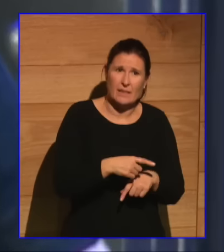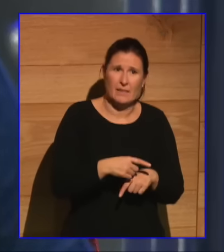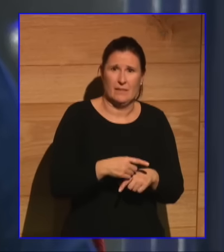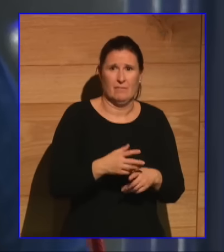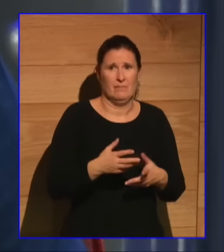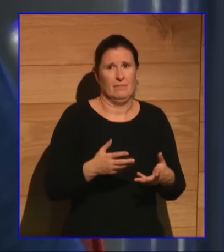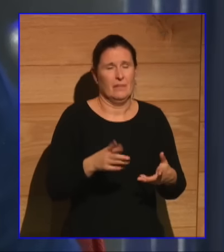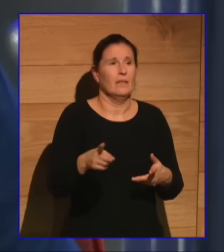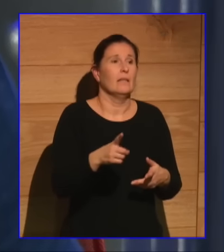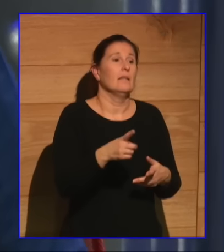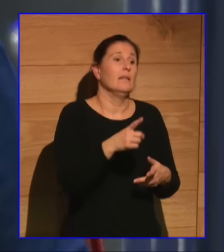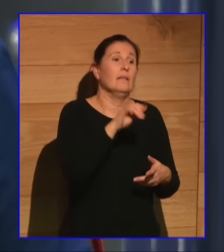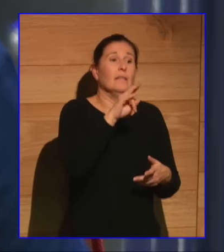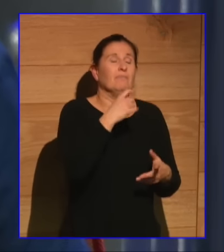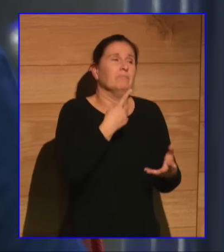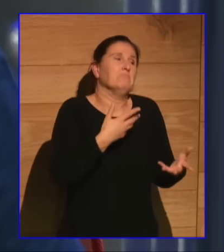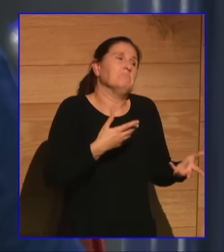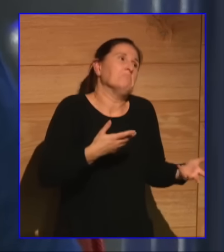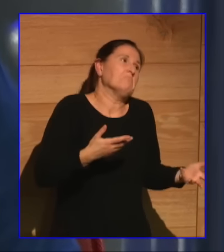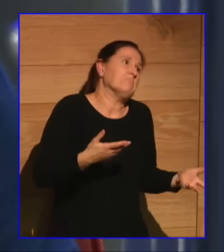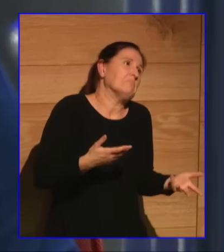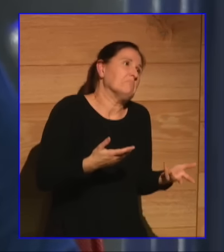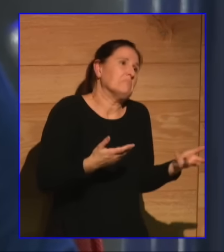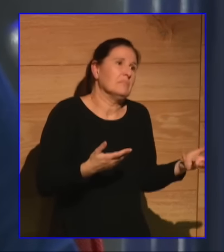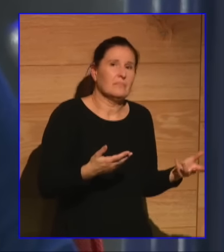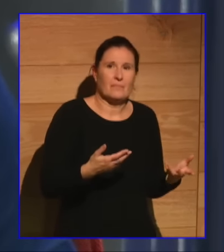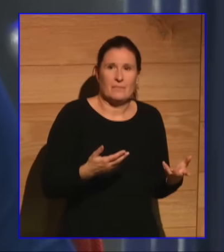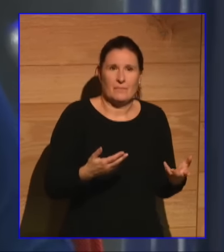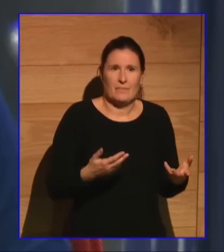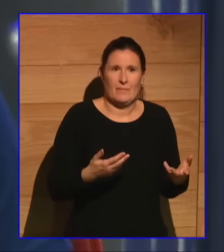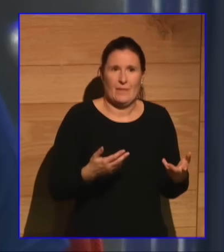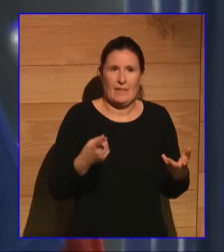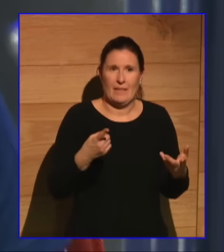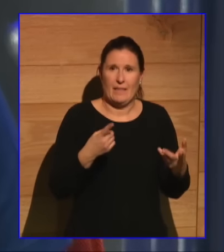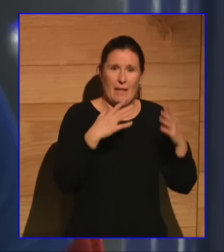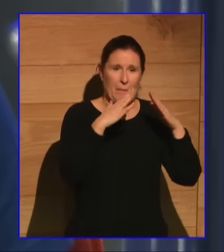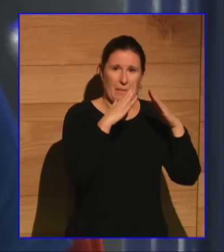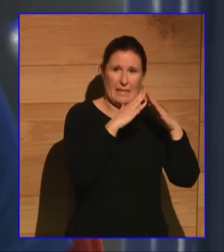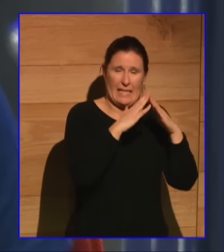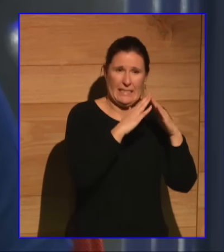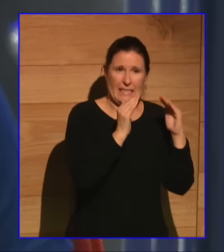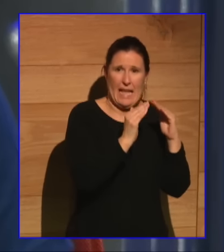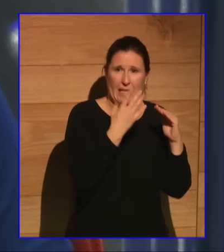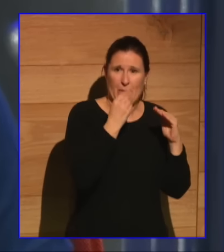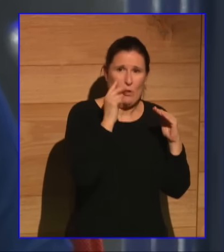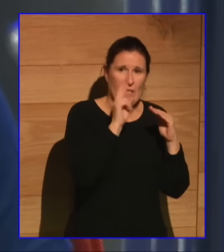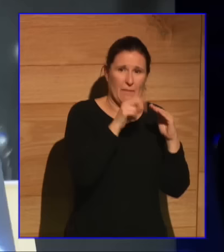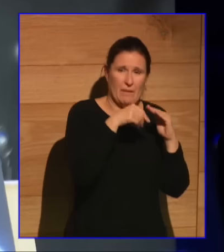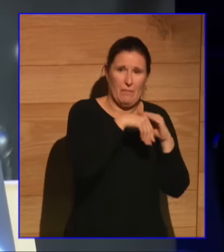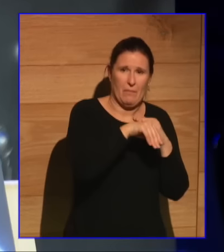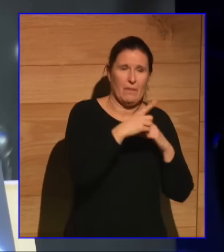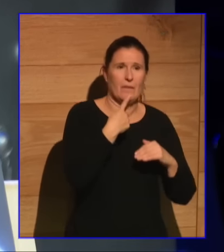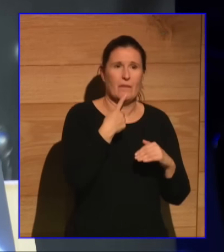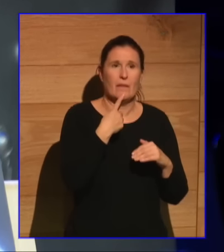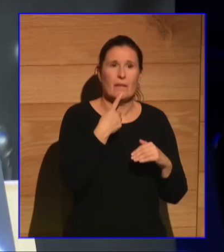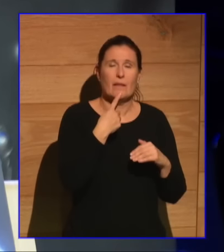Que sale colgándole la casita del pobre perrino. No me identifico. Hollywood está más penado matar